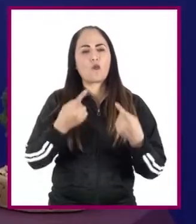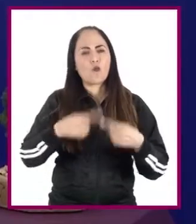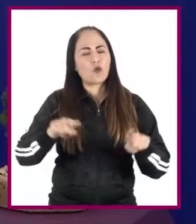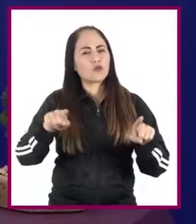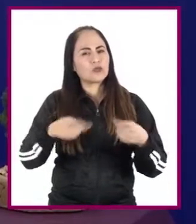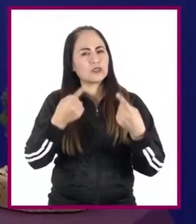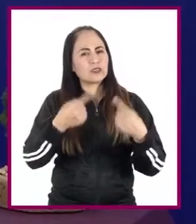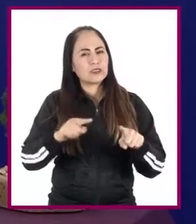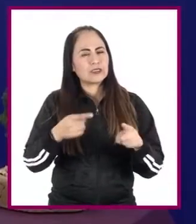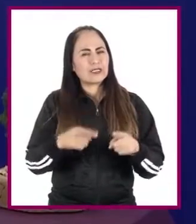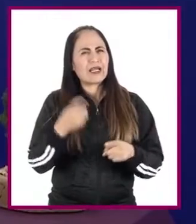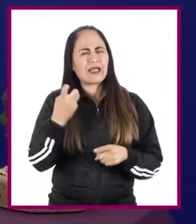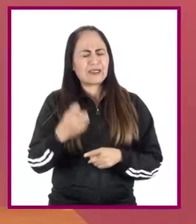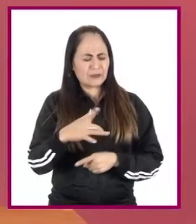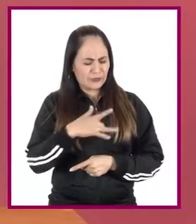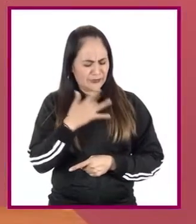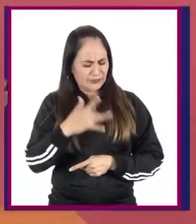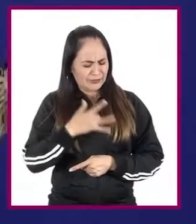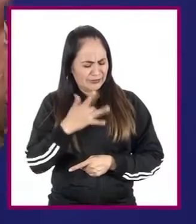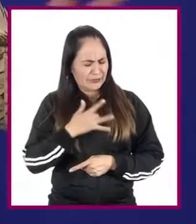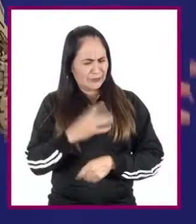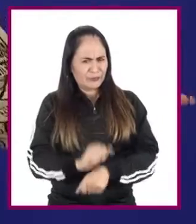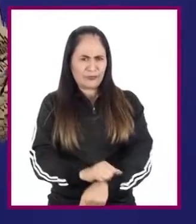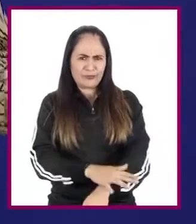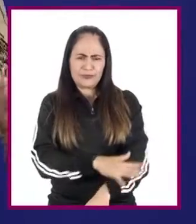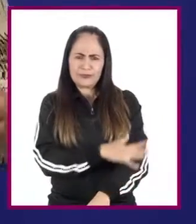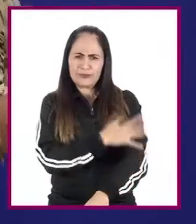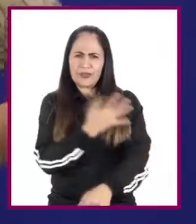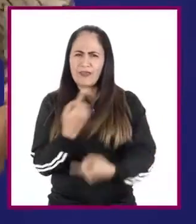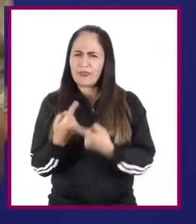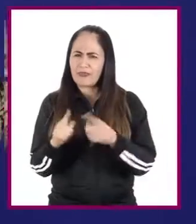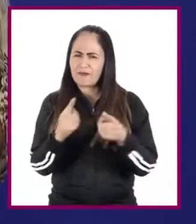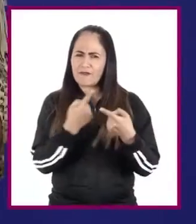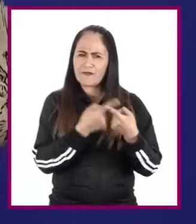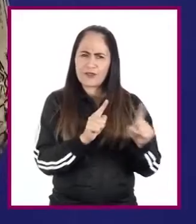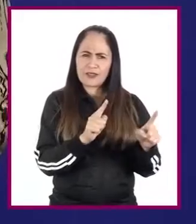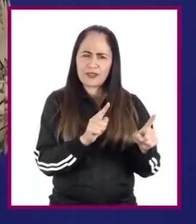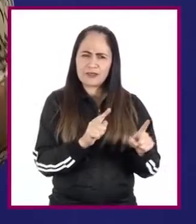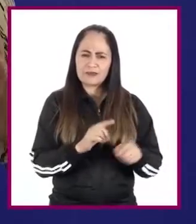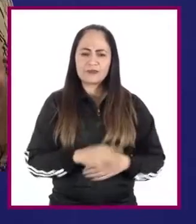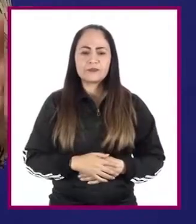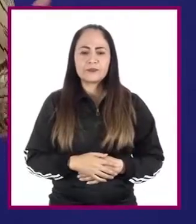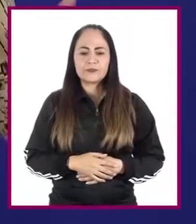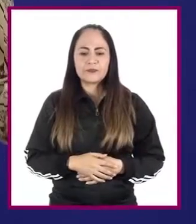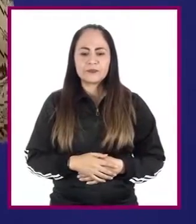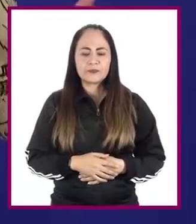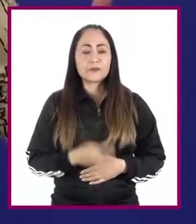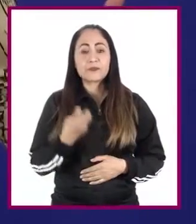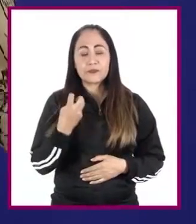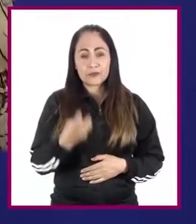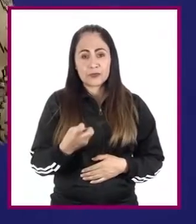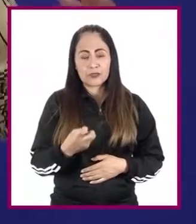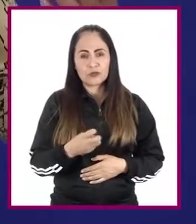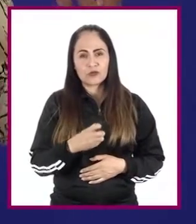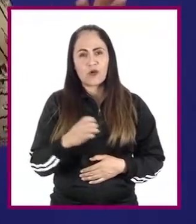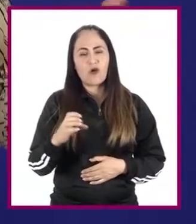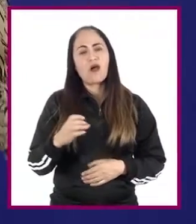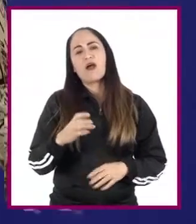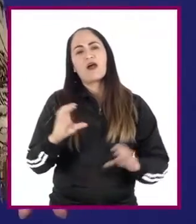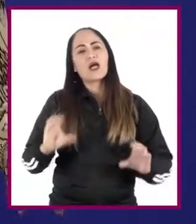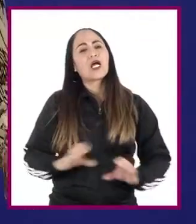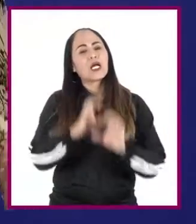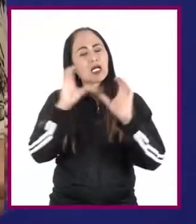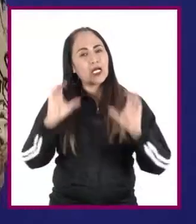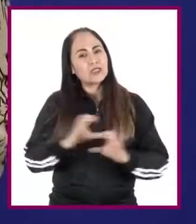y diversas respuestas emocionales? Por ello, se nos quedan grabadas las canciones o melodías que utilizan en las